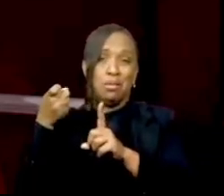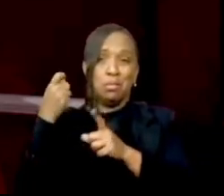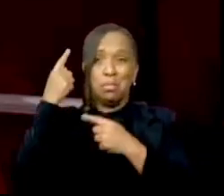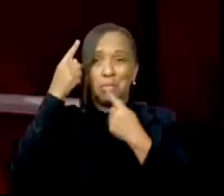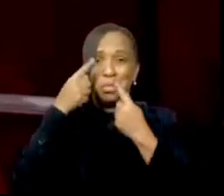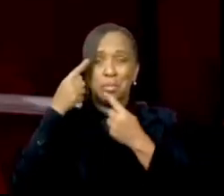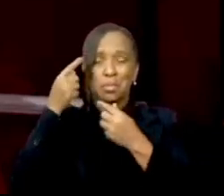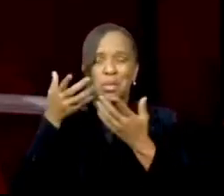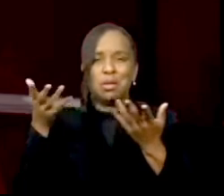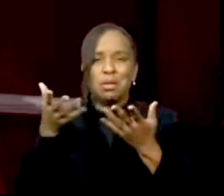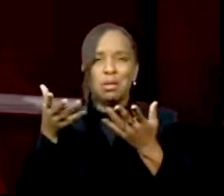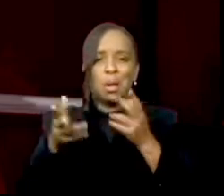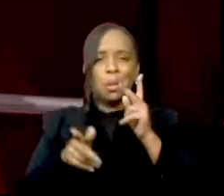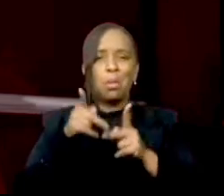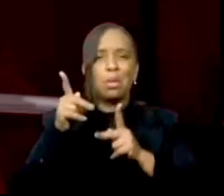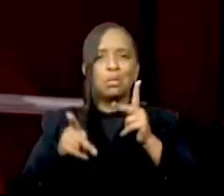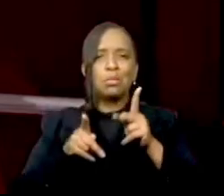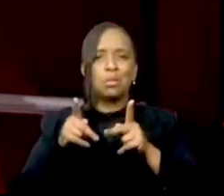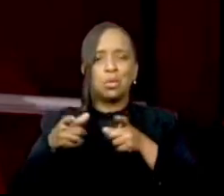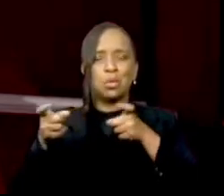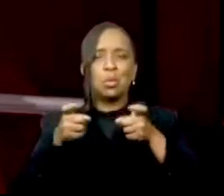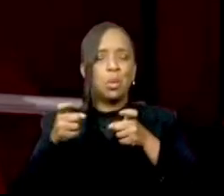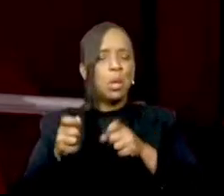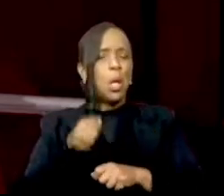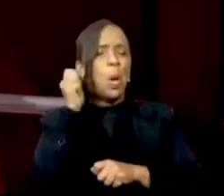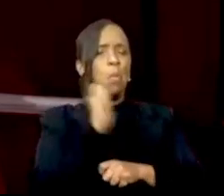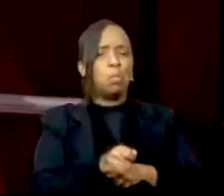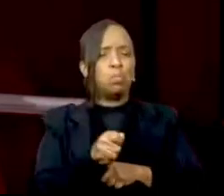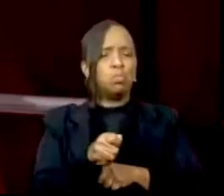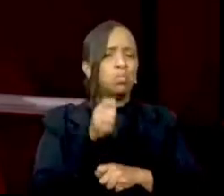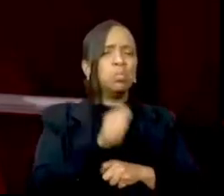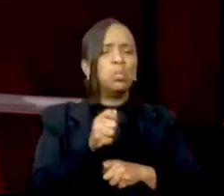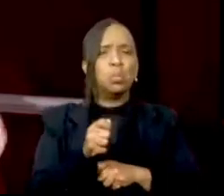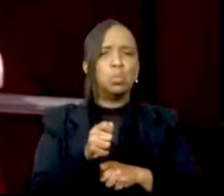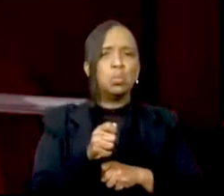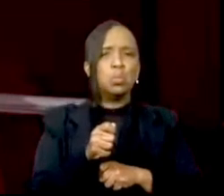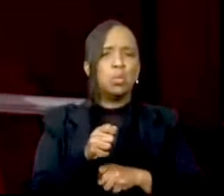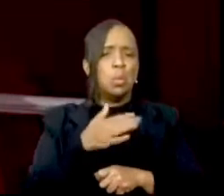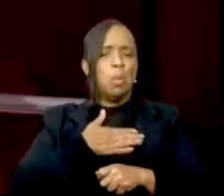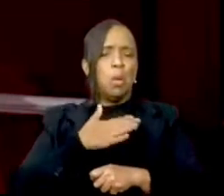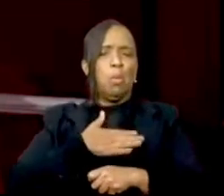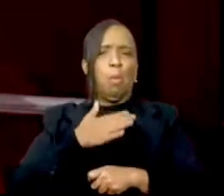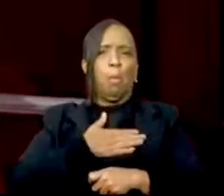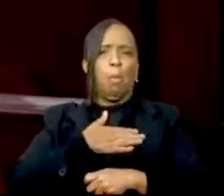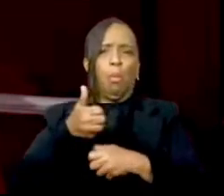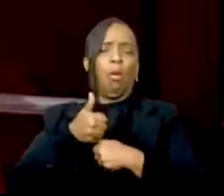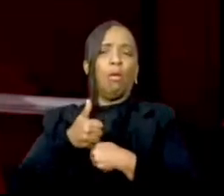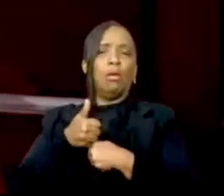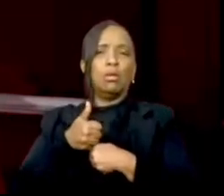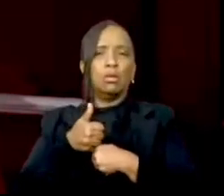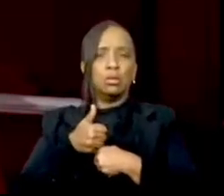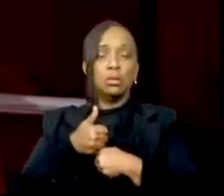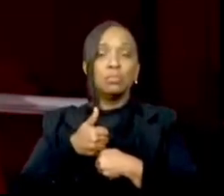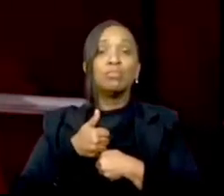Democracia para un gobierno de turno perpetuarse en el